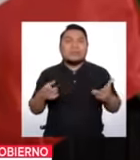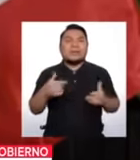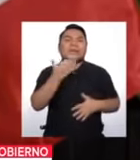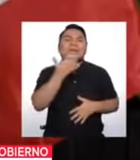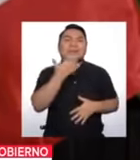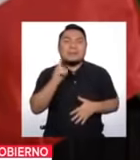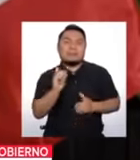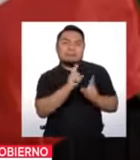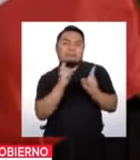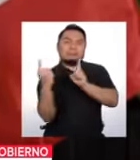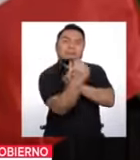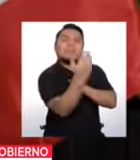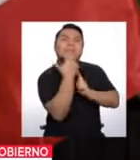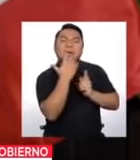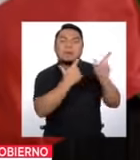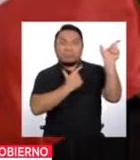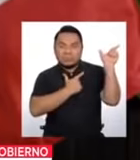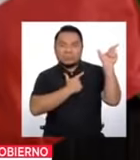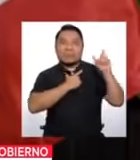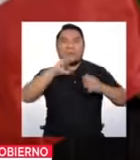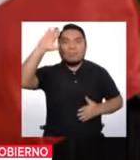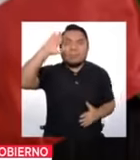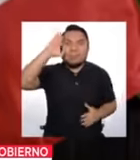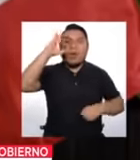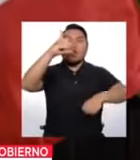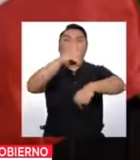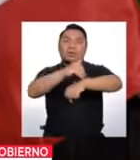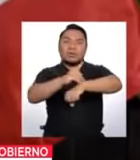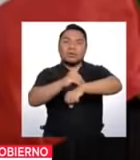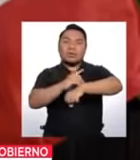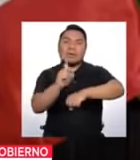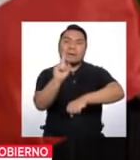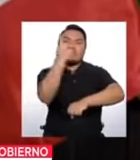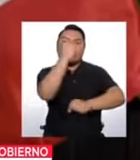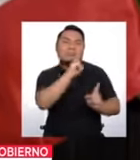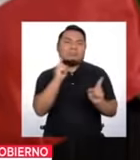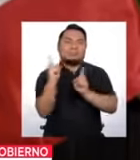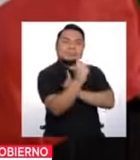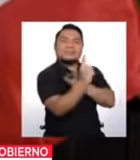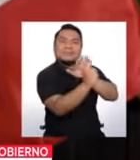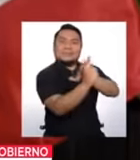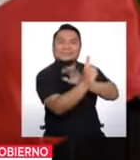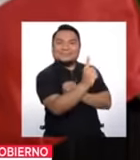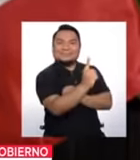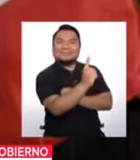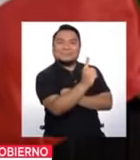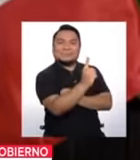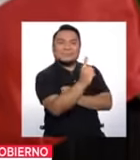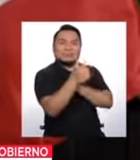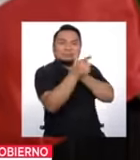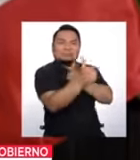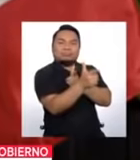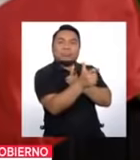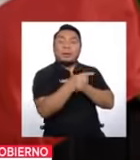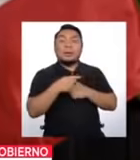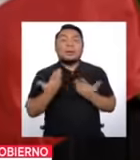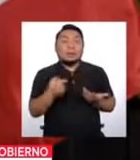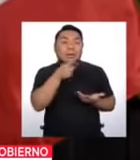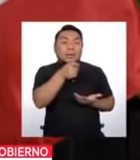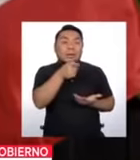Armadas, policía, profesionales de la salud, pero esta